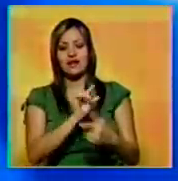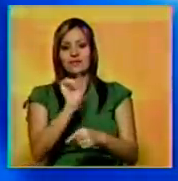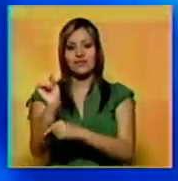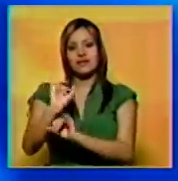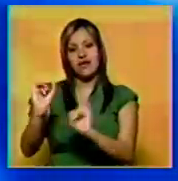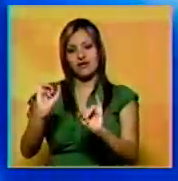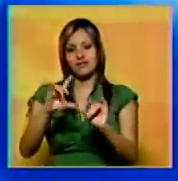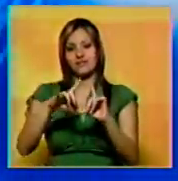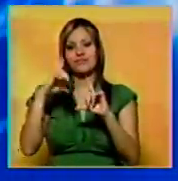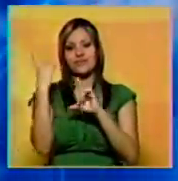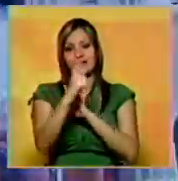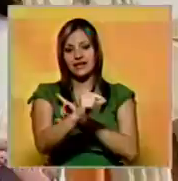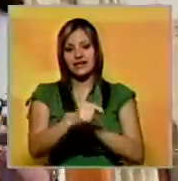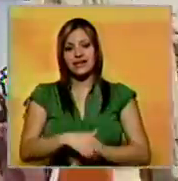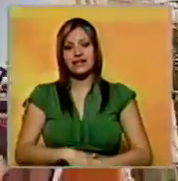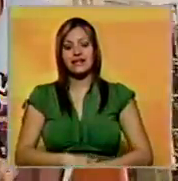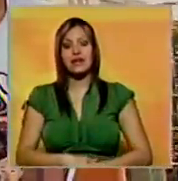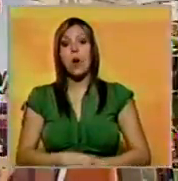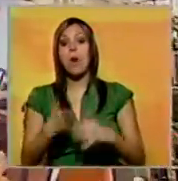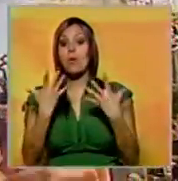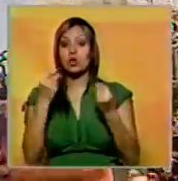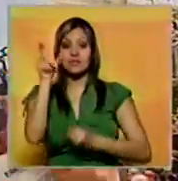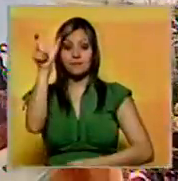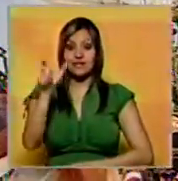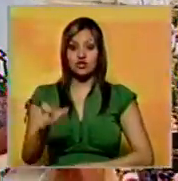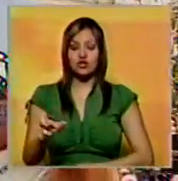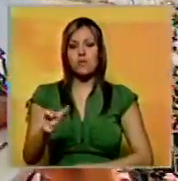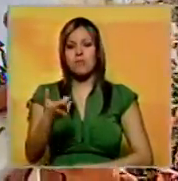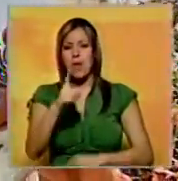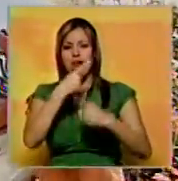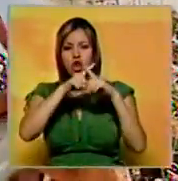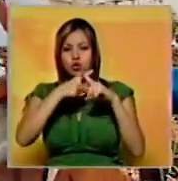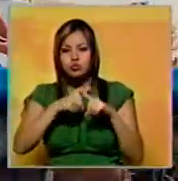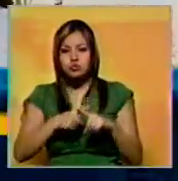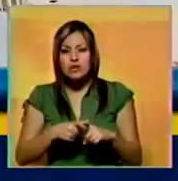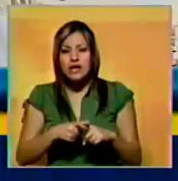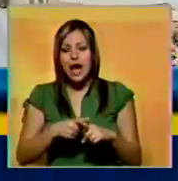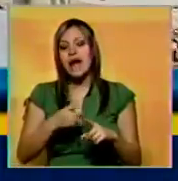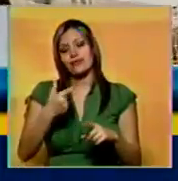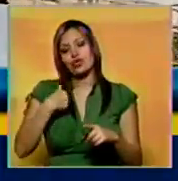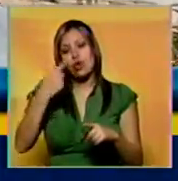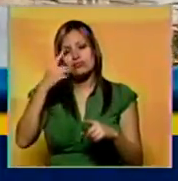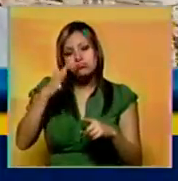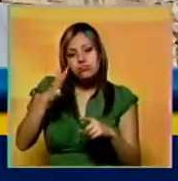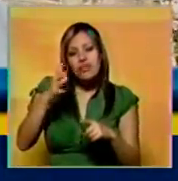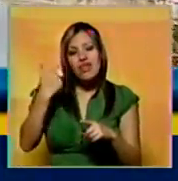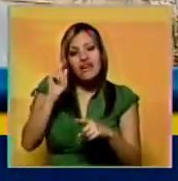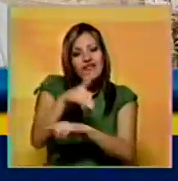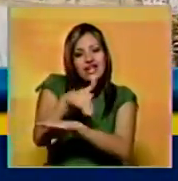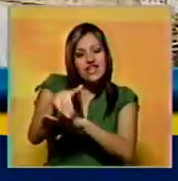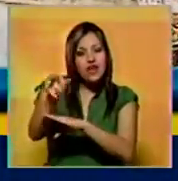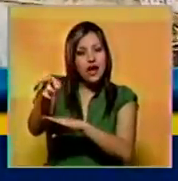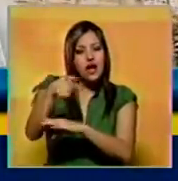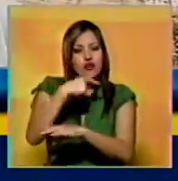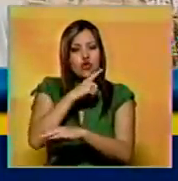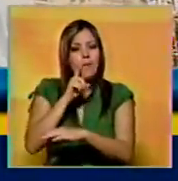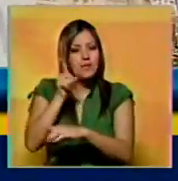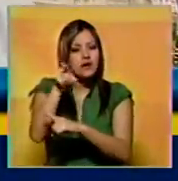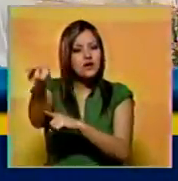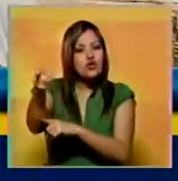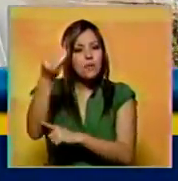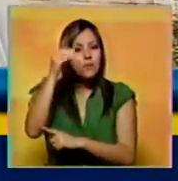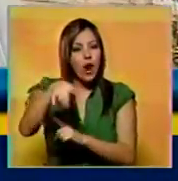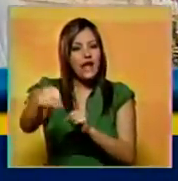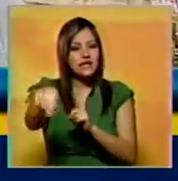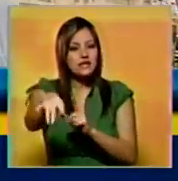porque igual que como muchísima gente ya calculamos que la virgen debe ir por la avenida Lara de barquisimeto nosotros vamos a estar por